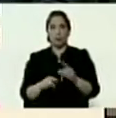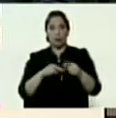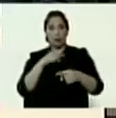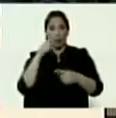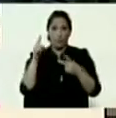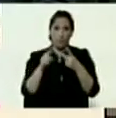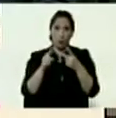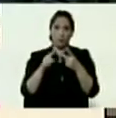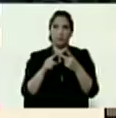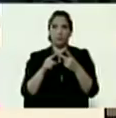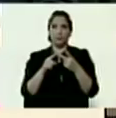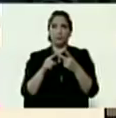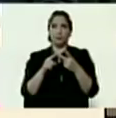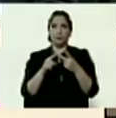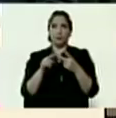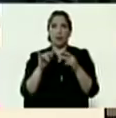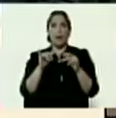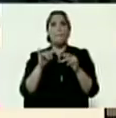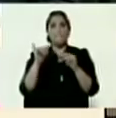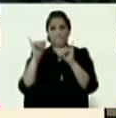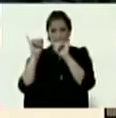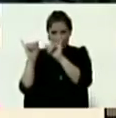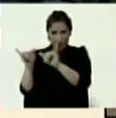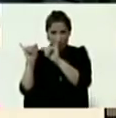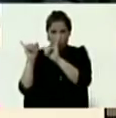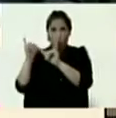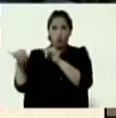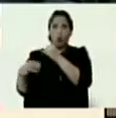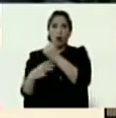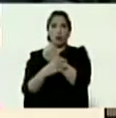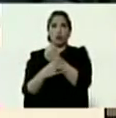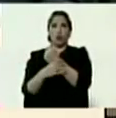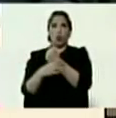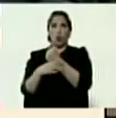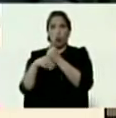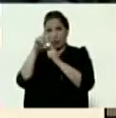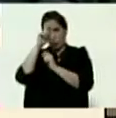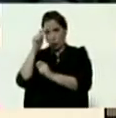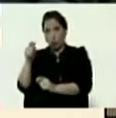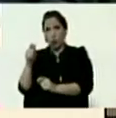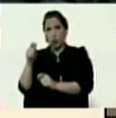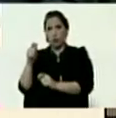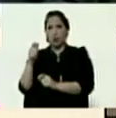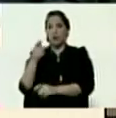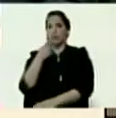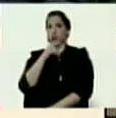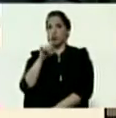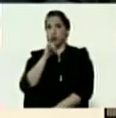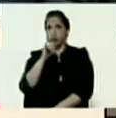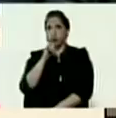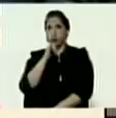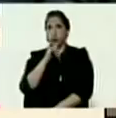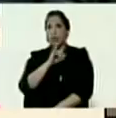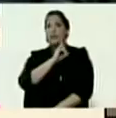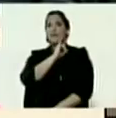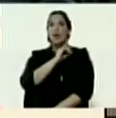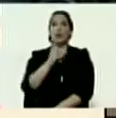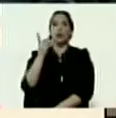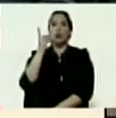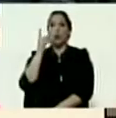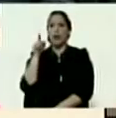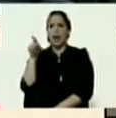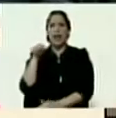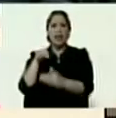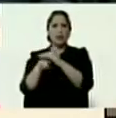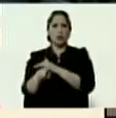el mismo Guaidó lo reconoce en una rueda de prensa que dio con Sebastián Piñera y con Iván Duque, que él entró